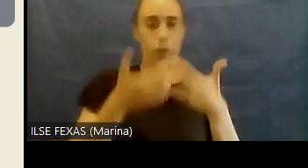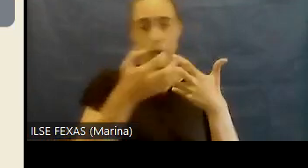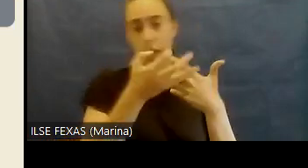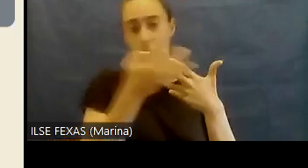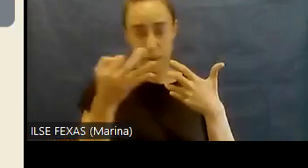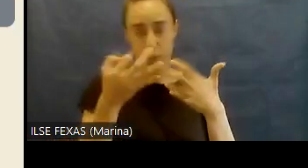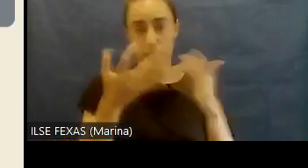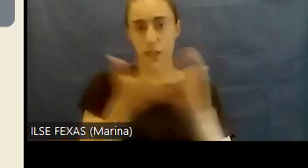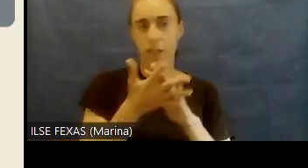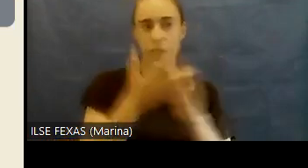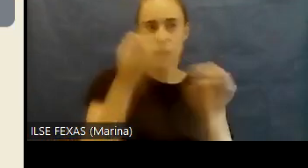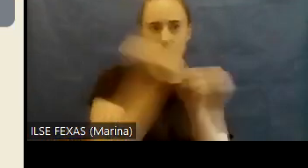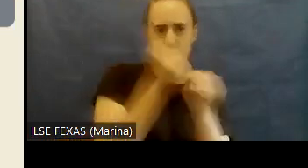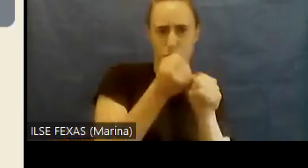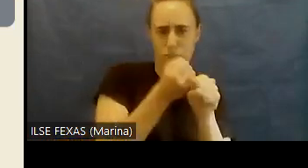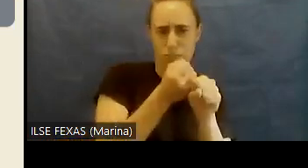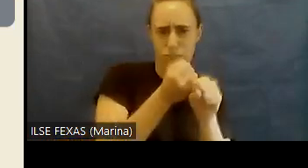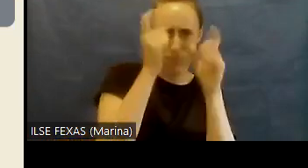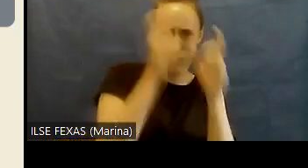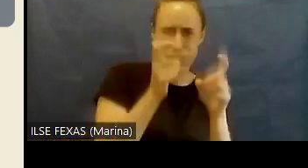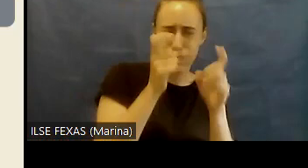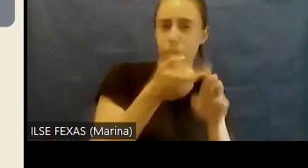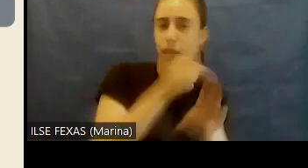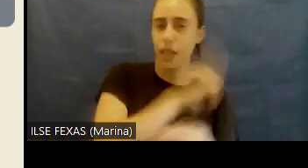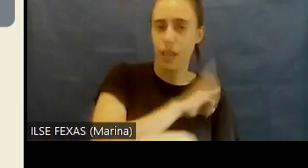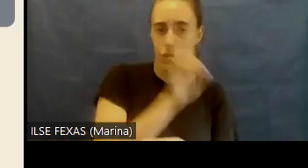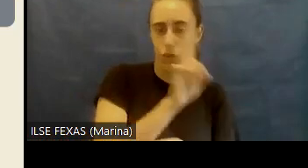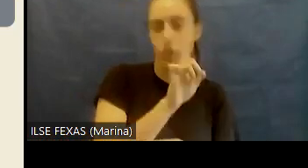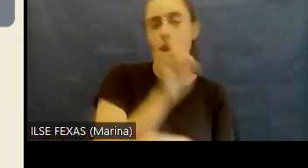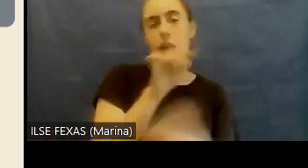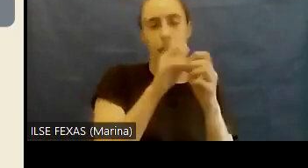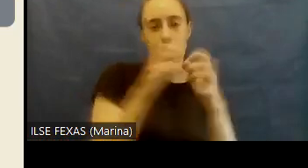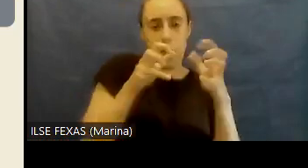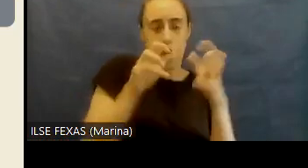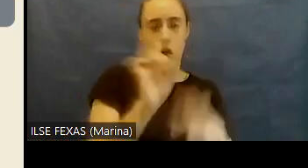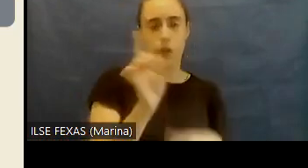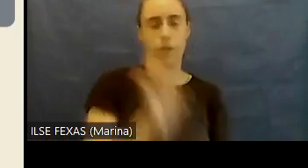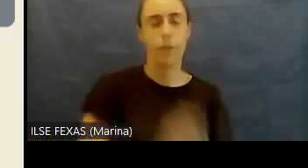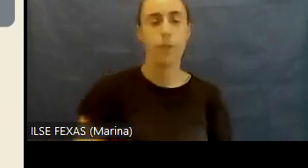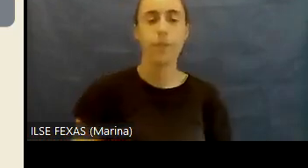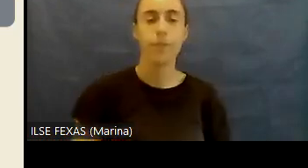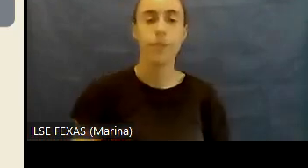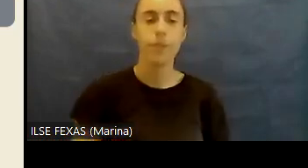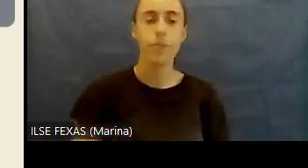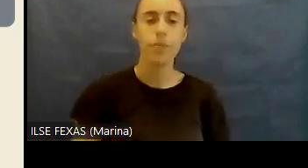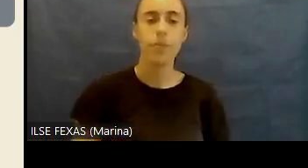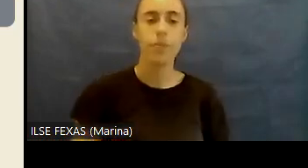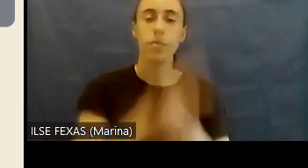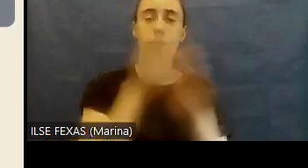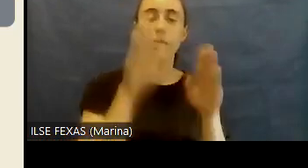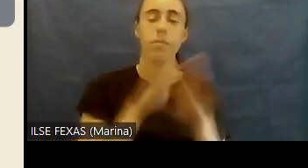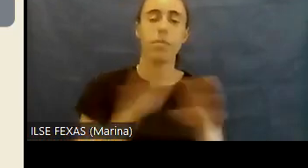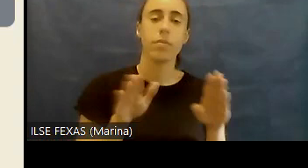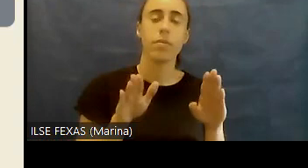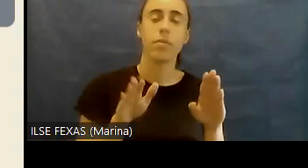no se sobrecarguen y sobre todo que no se inflamen. Lo veremos después también con los estudios. Y finalmente tenemos a nivel